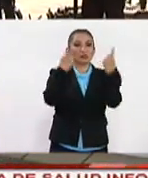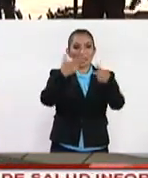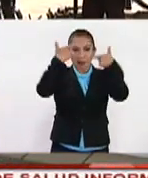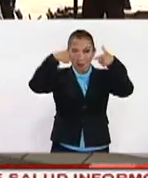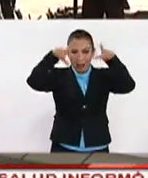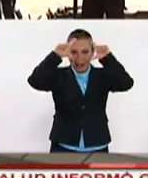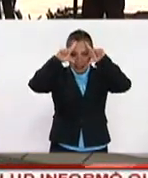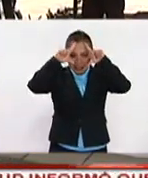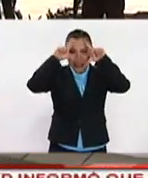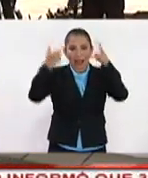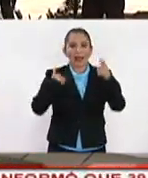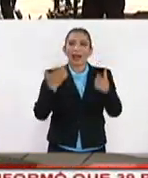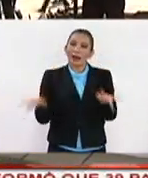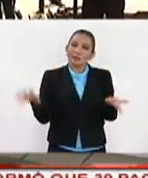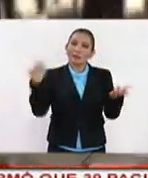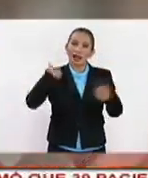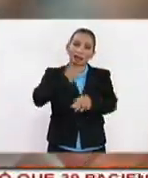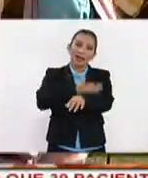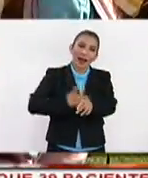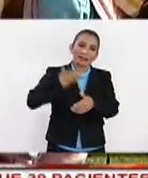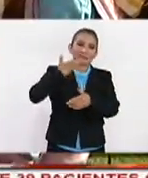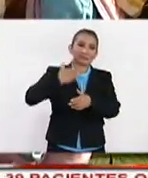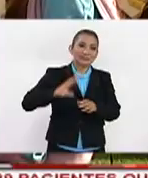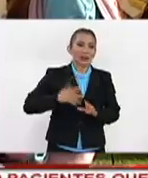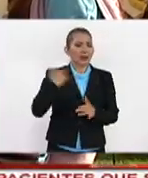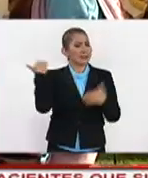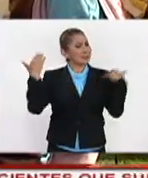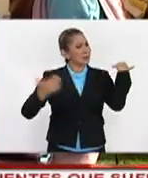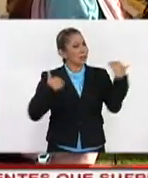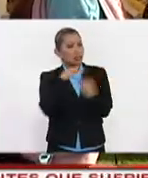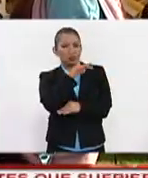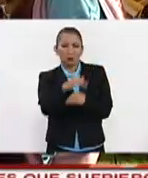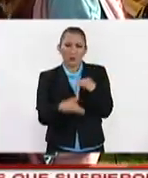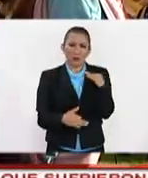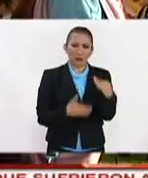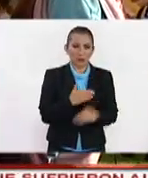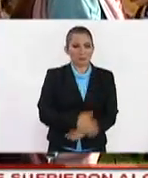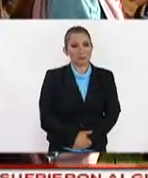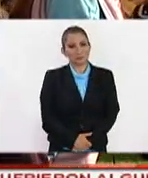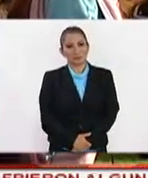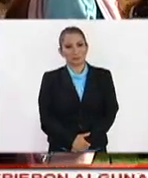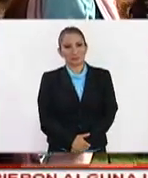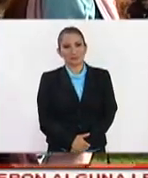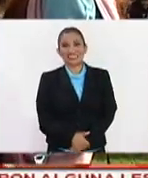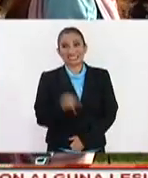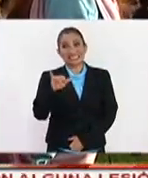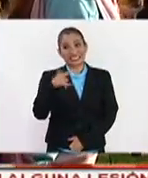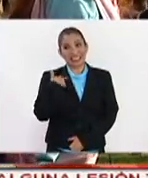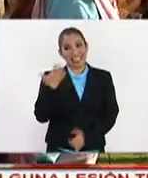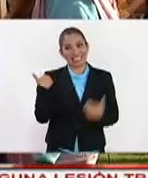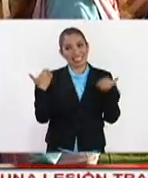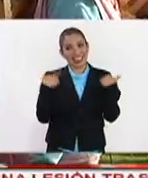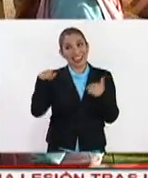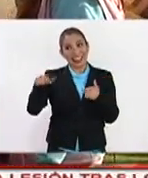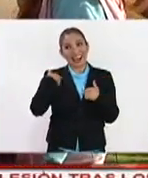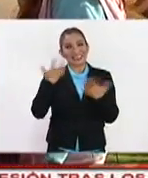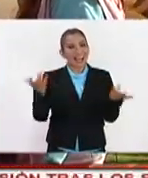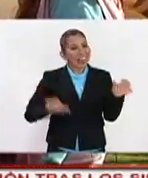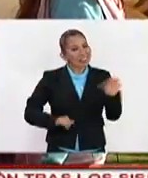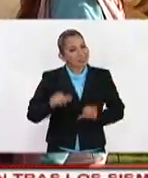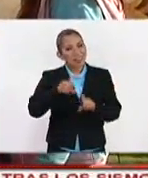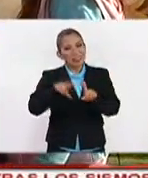de la Marina, que amenizó la tarde. Está muy divertido todo. Sí, está entretenido estar haciendo